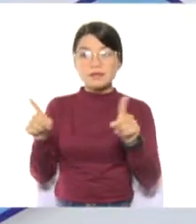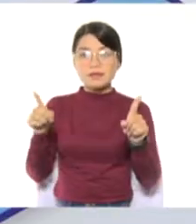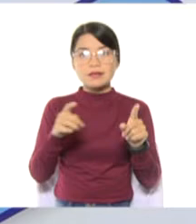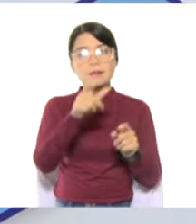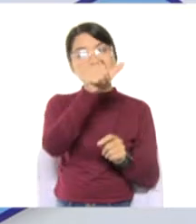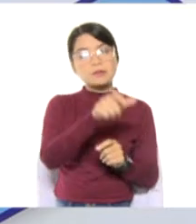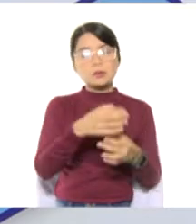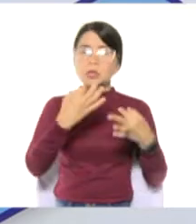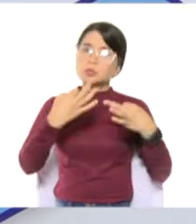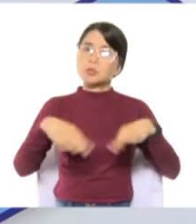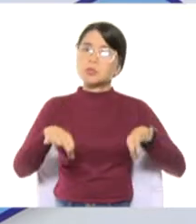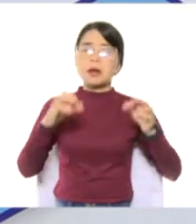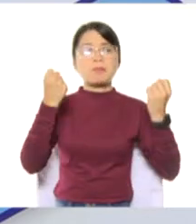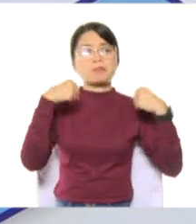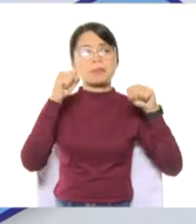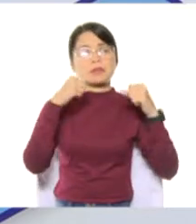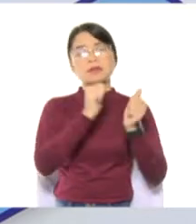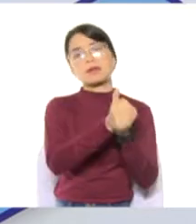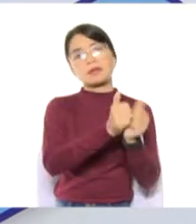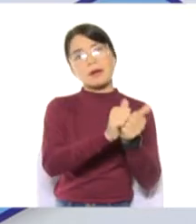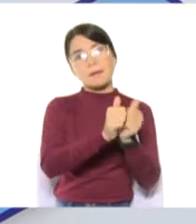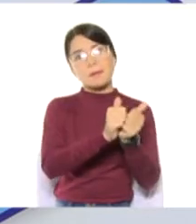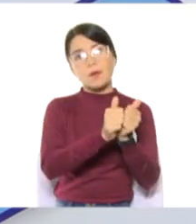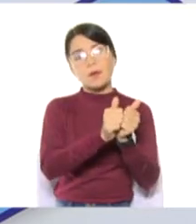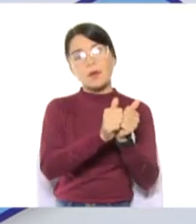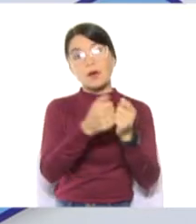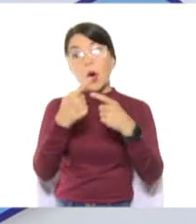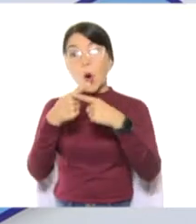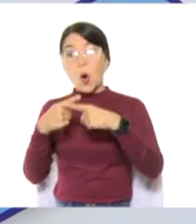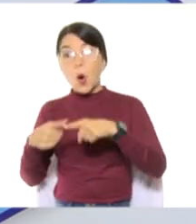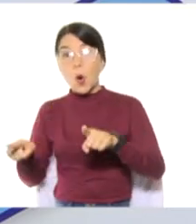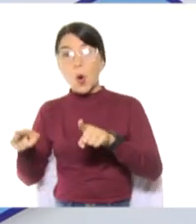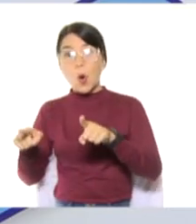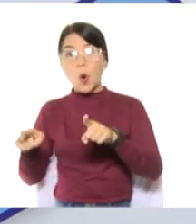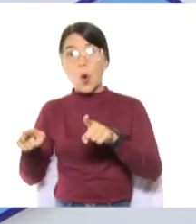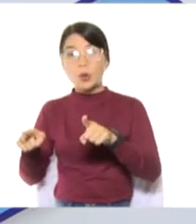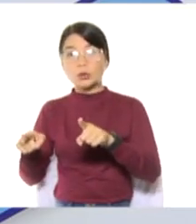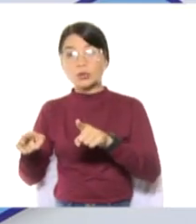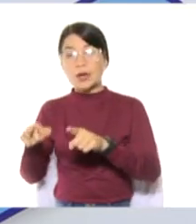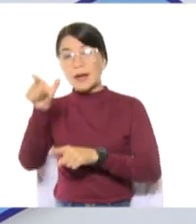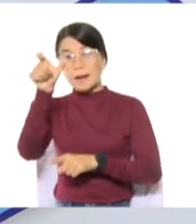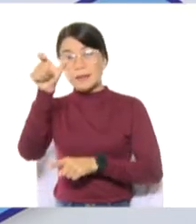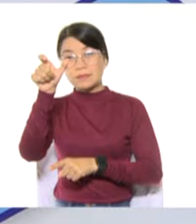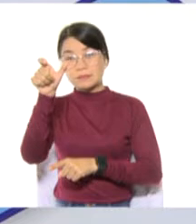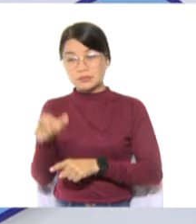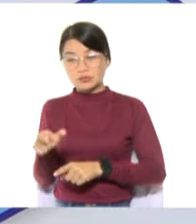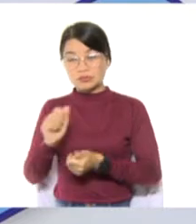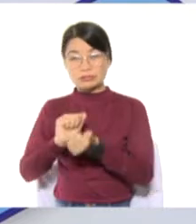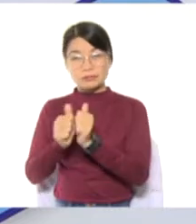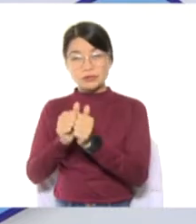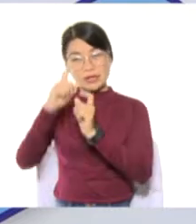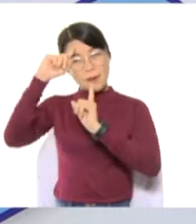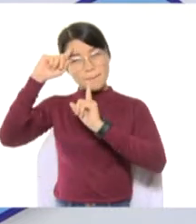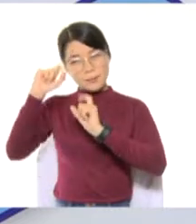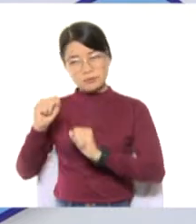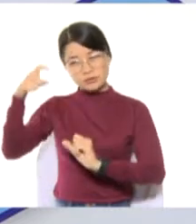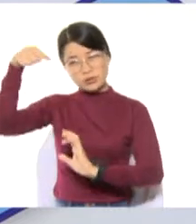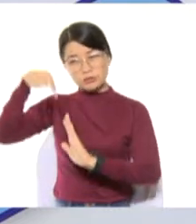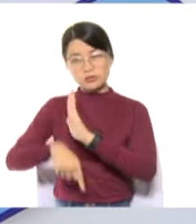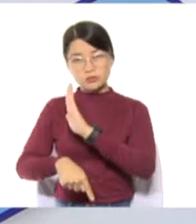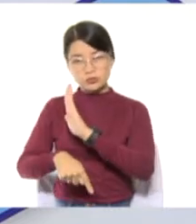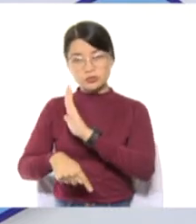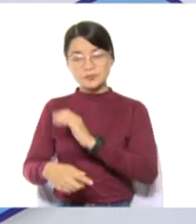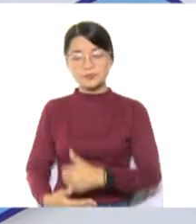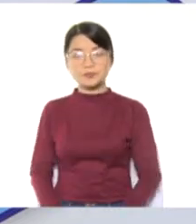rendimiento. Es decir, la élite del deporte llega a ser un deportista de alto rendimiento. Comprende procesos